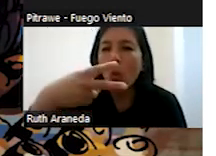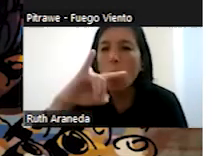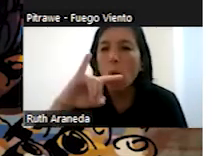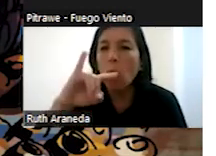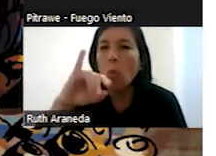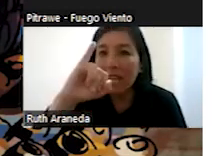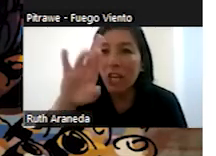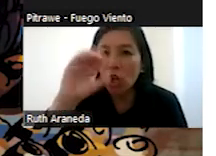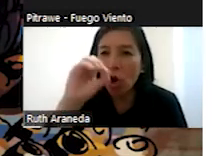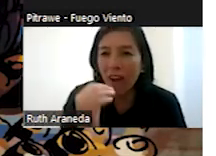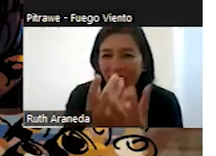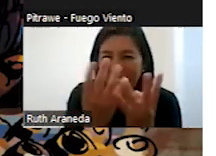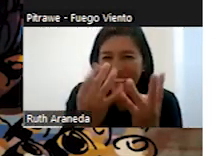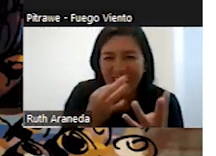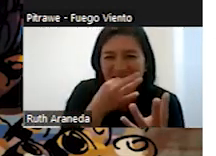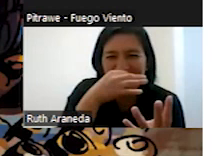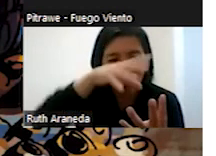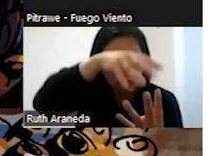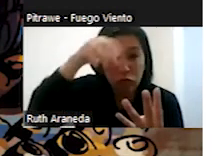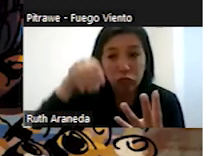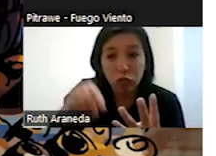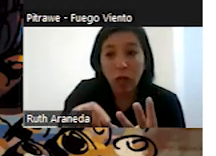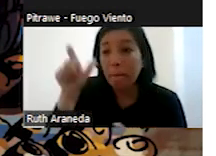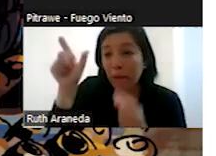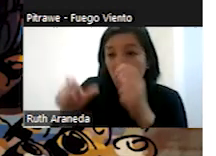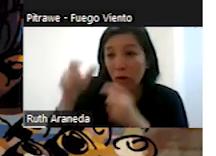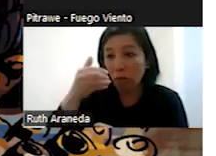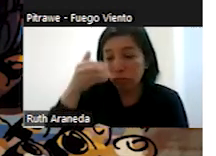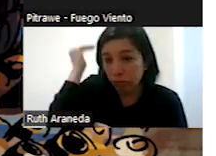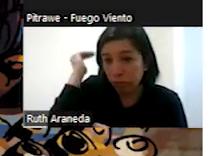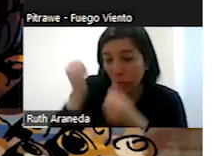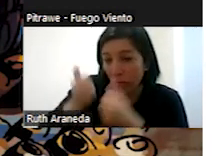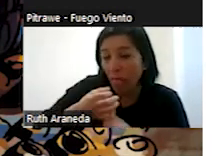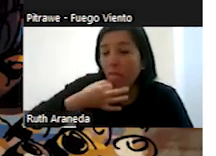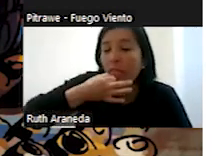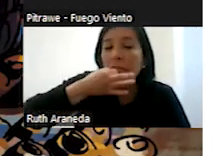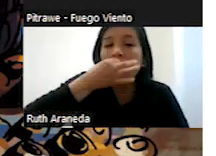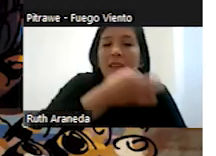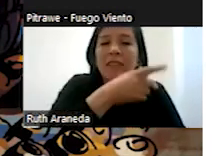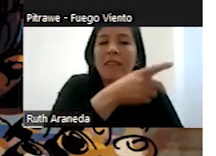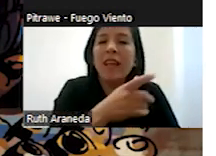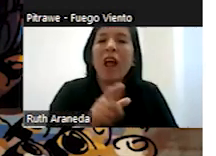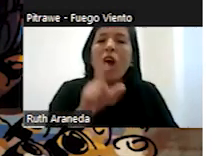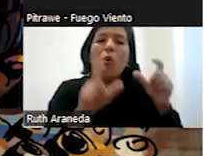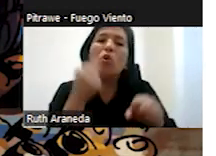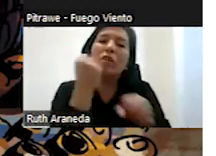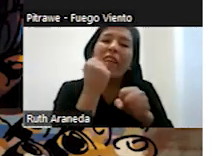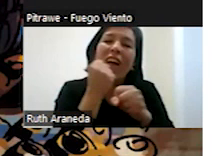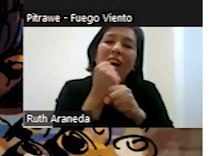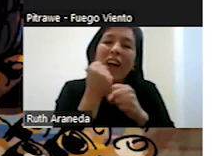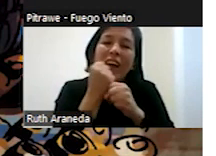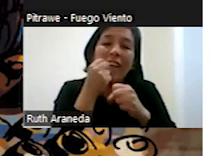muy interesante de Diego Salazar y colaboradores en los que él plantea que esta forma de vida tradicional,